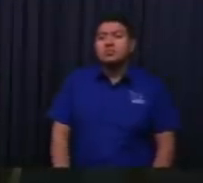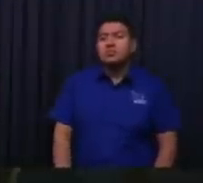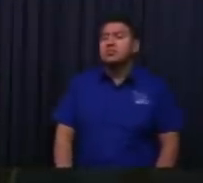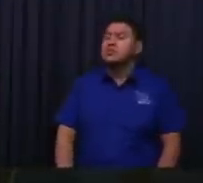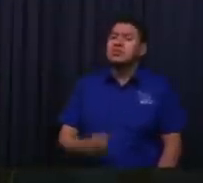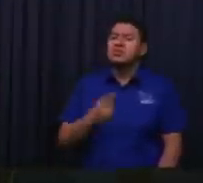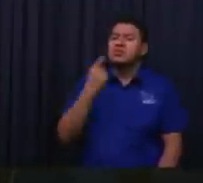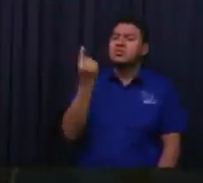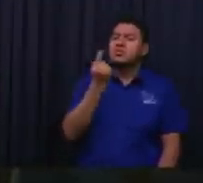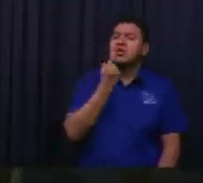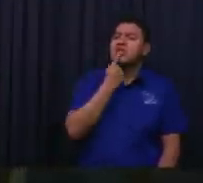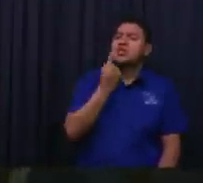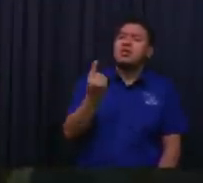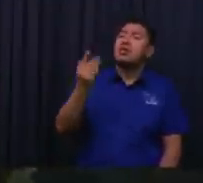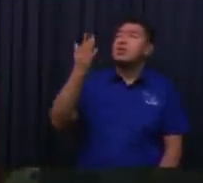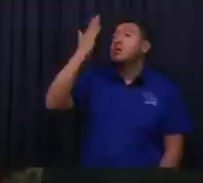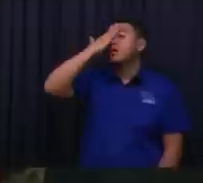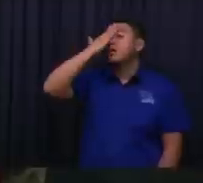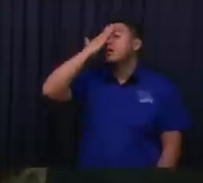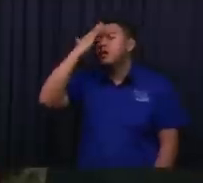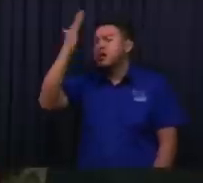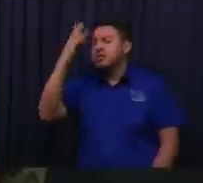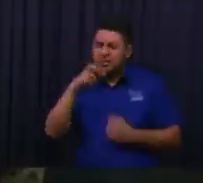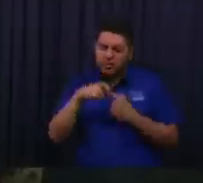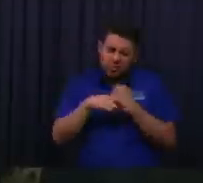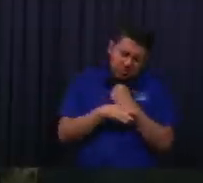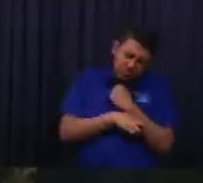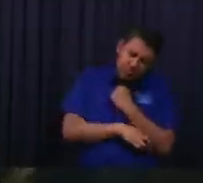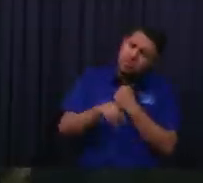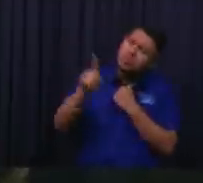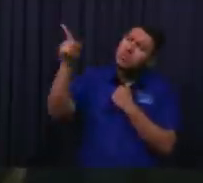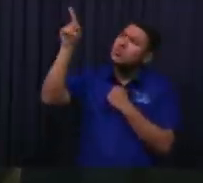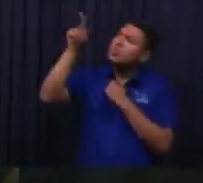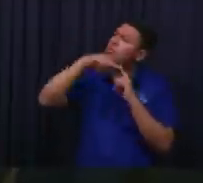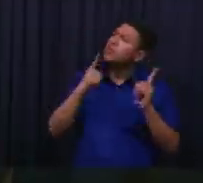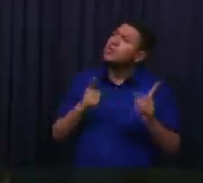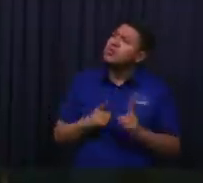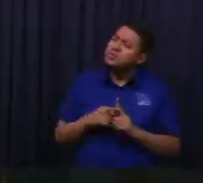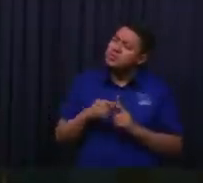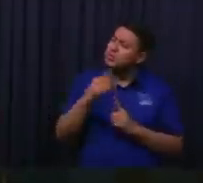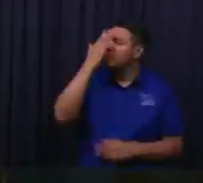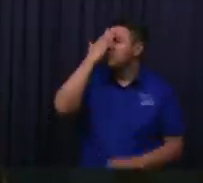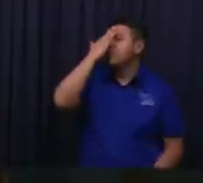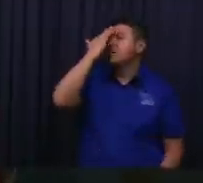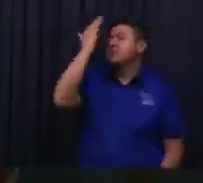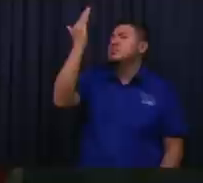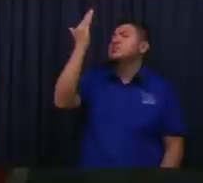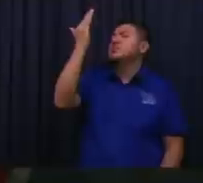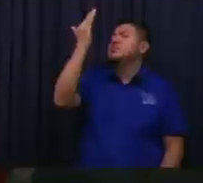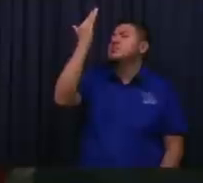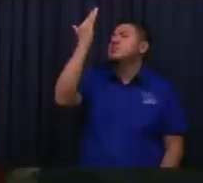dile gracias desde lo más profundo de tu corazón. Gracias, Señor.